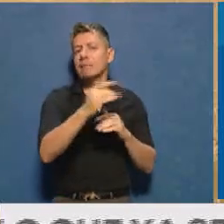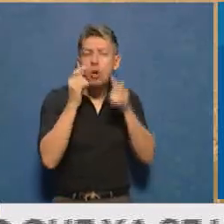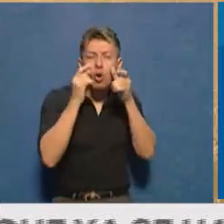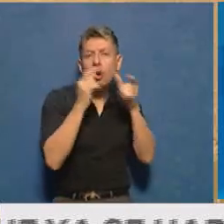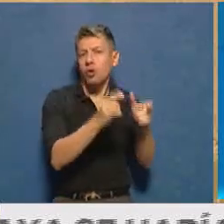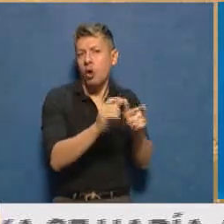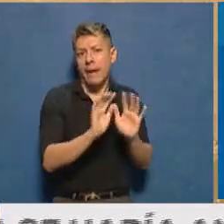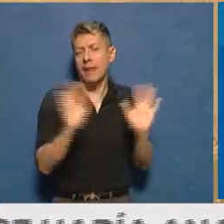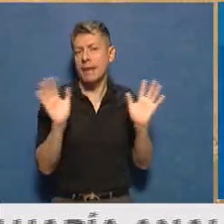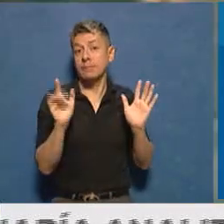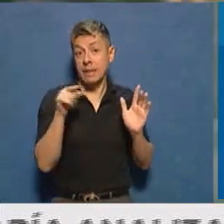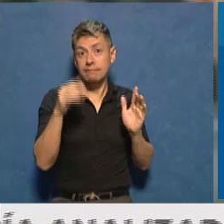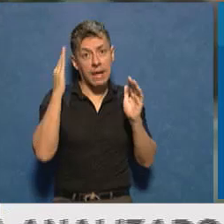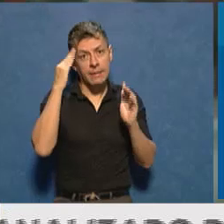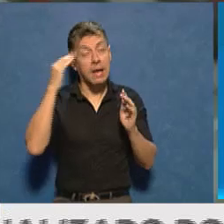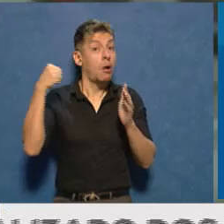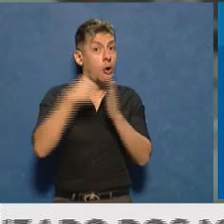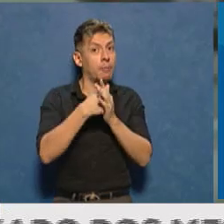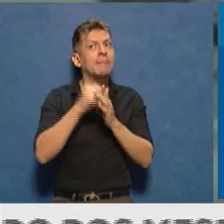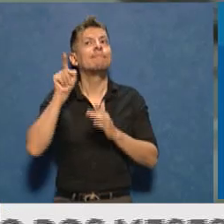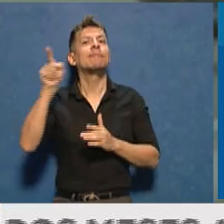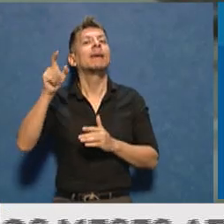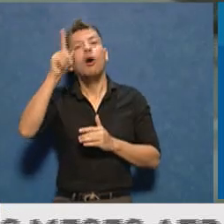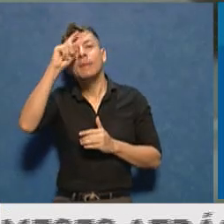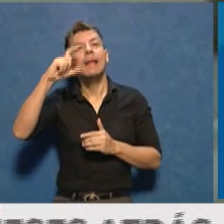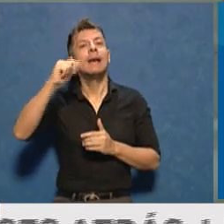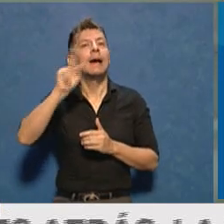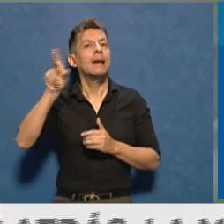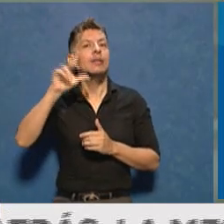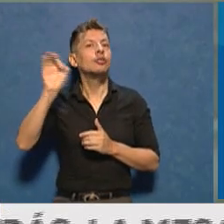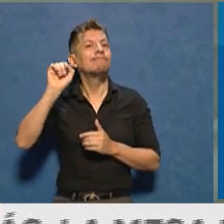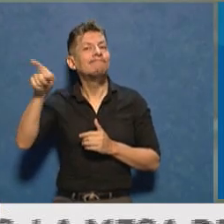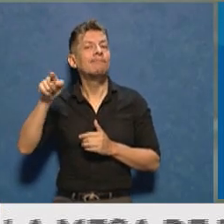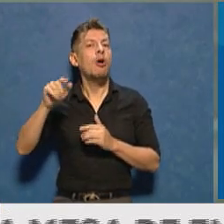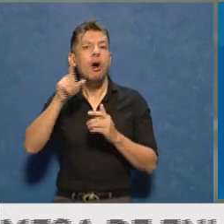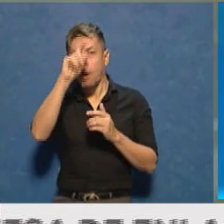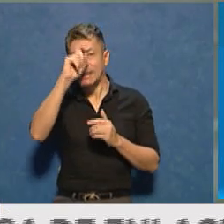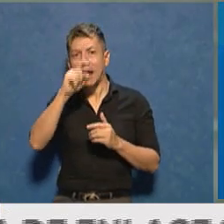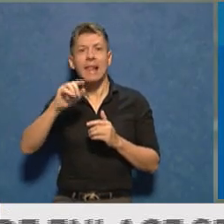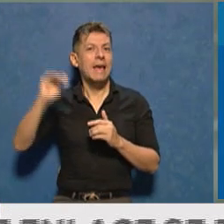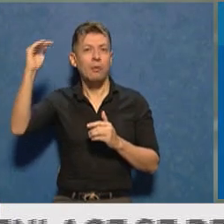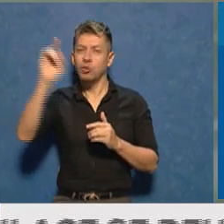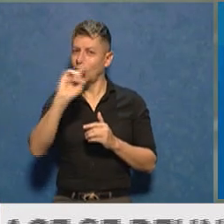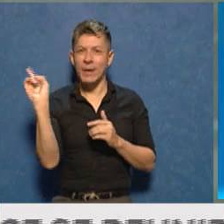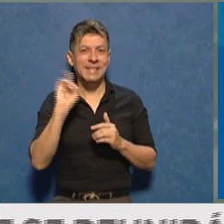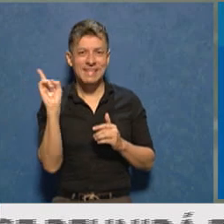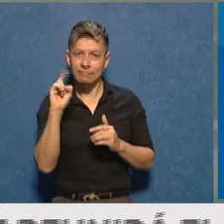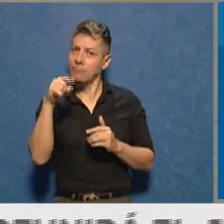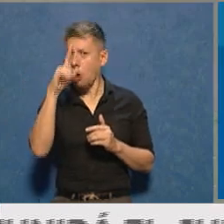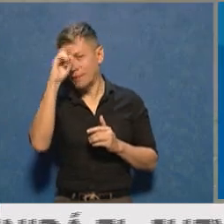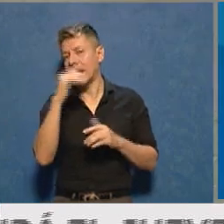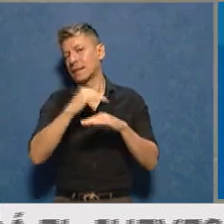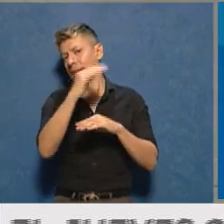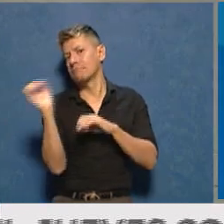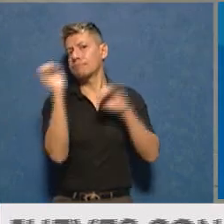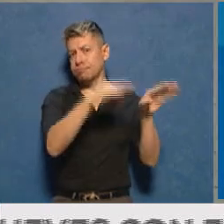observaran por este golpe. Recordemos que el Carrillo no es un hospital de adultos y por eso, bueno, se trasladó al Hospital Central. Lo observaron y luego se